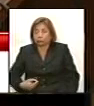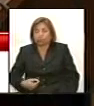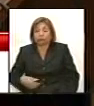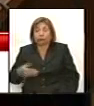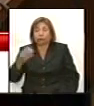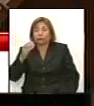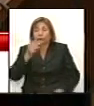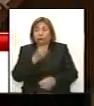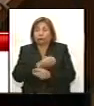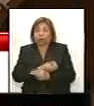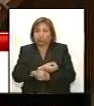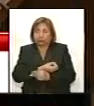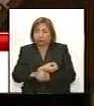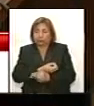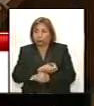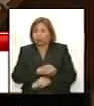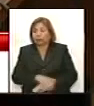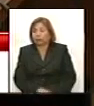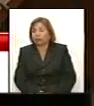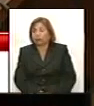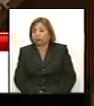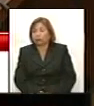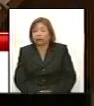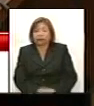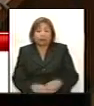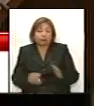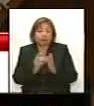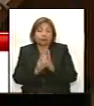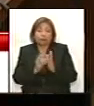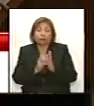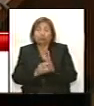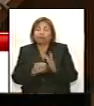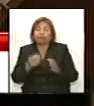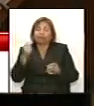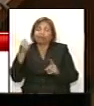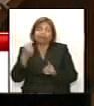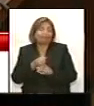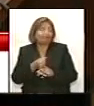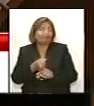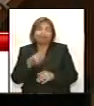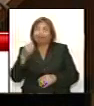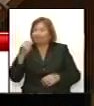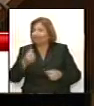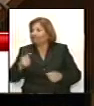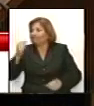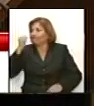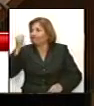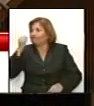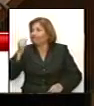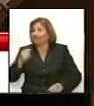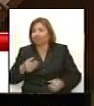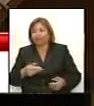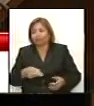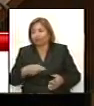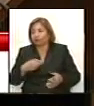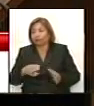presidente Ollantumala. Es un decreto legislativo que viola los derechos humanos. O sea, lo voy a decir no con